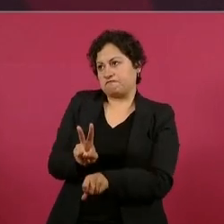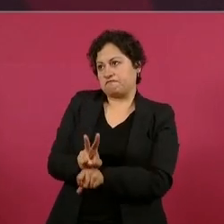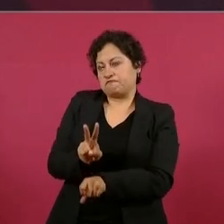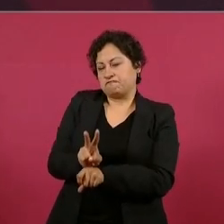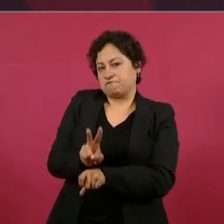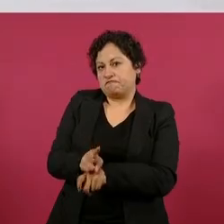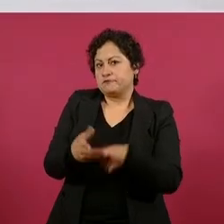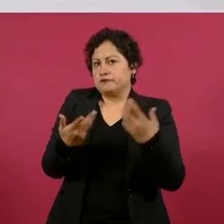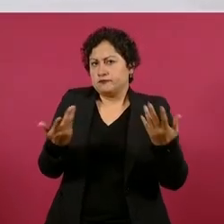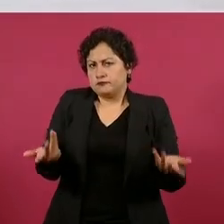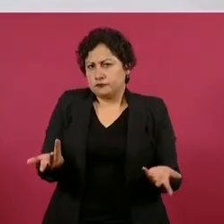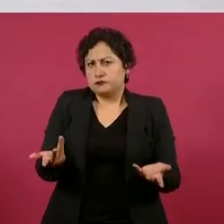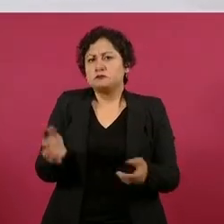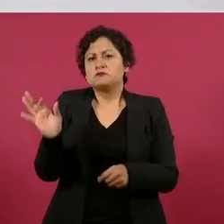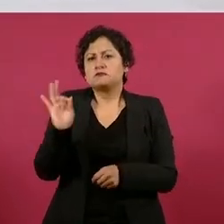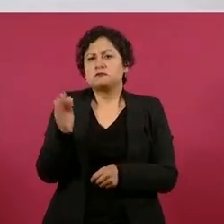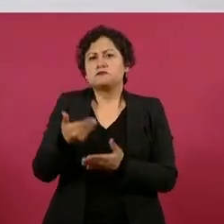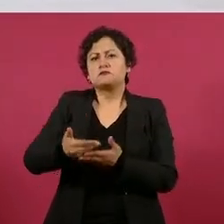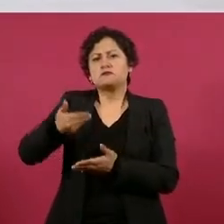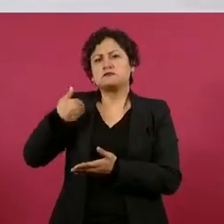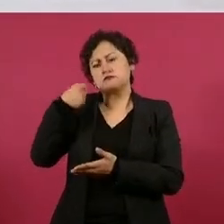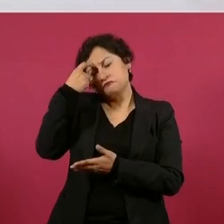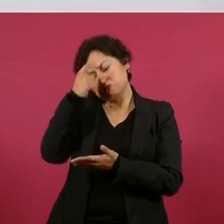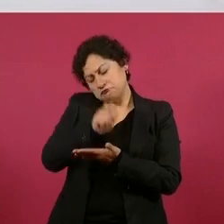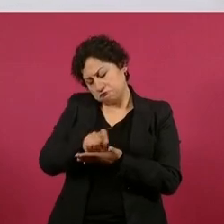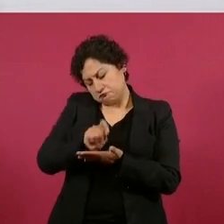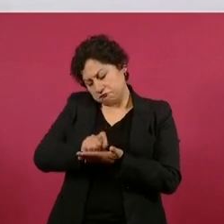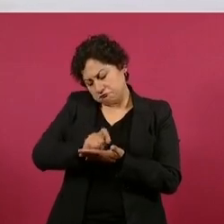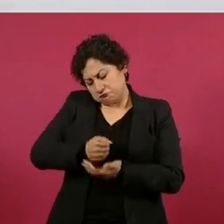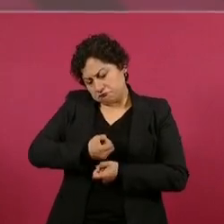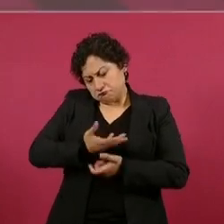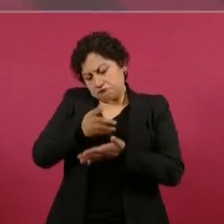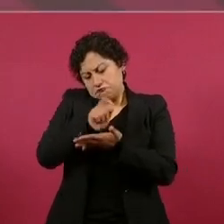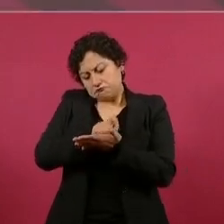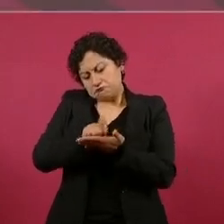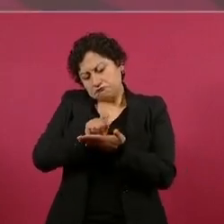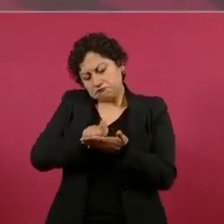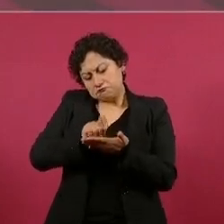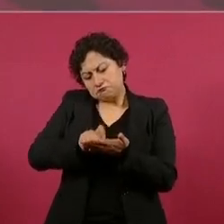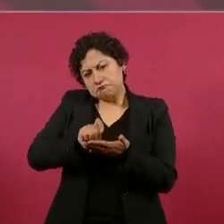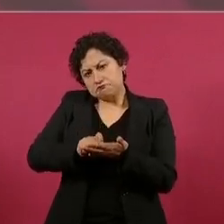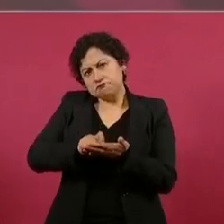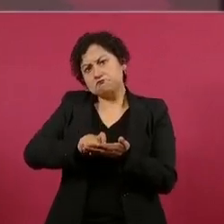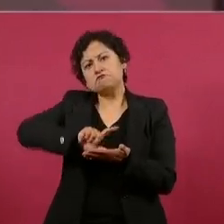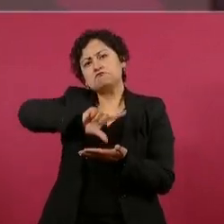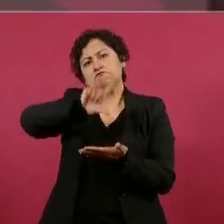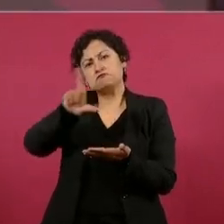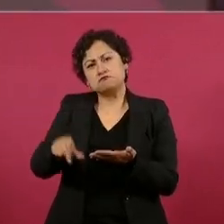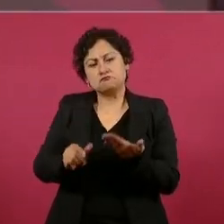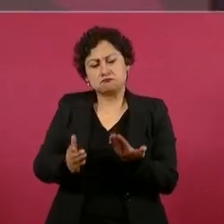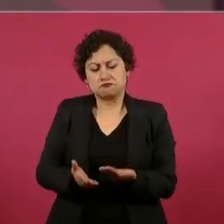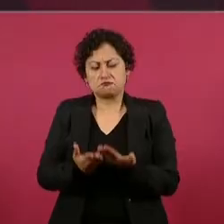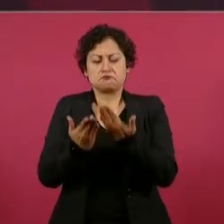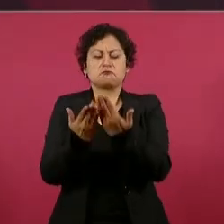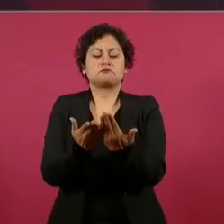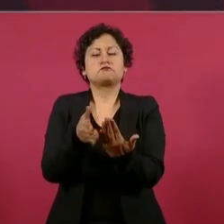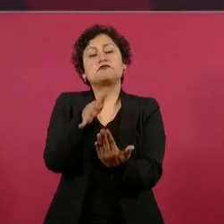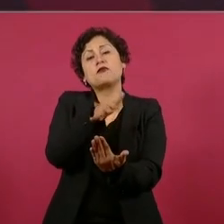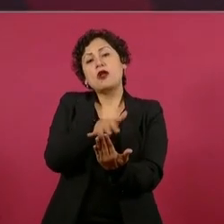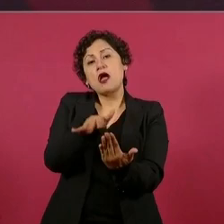no hay pierde. Y se puede salir uno, ¿no? Pero poco, y regresar al texto,